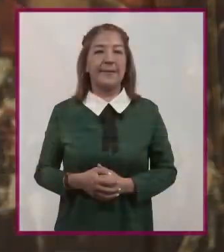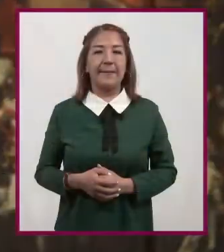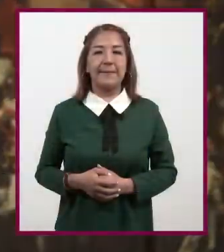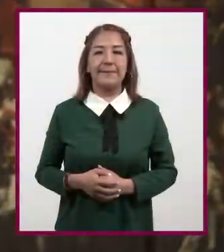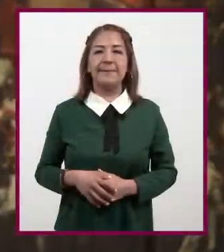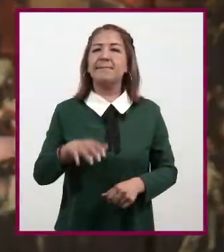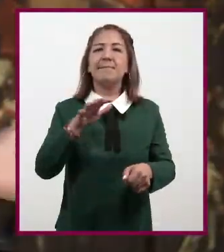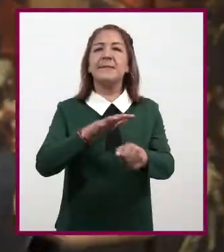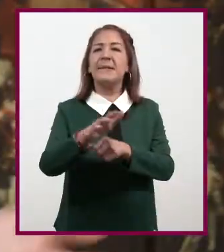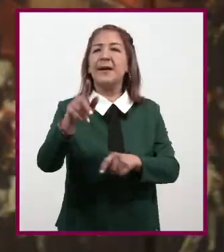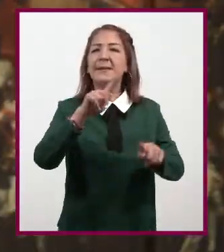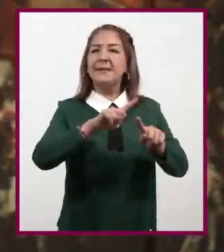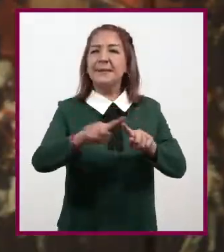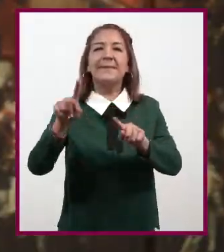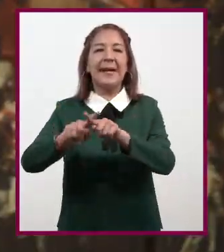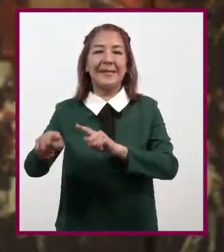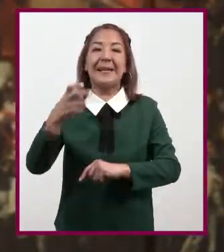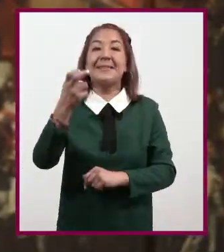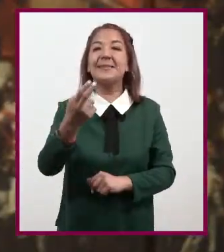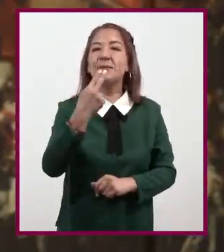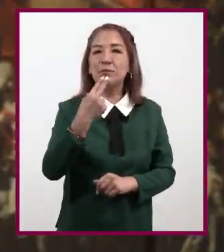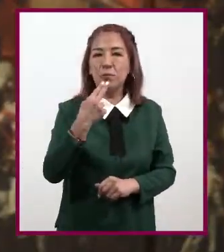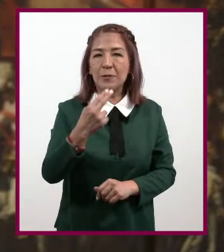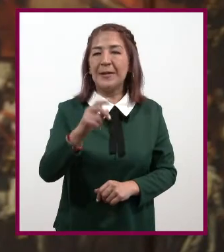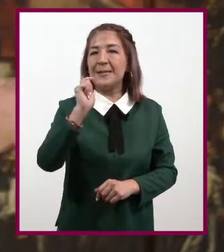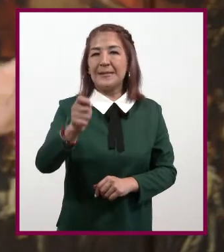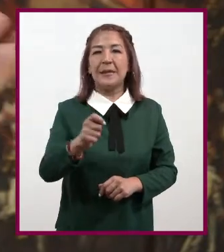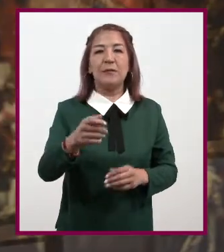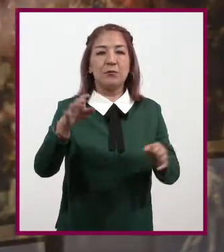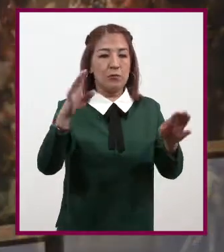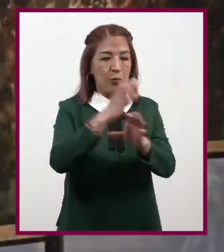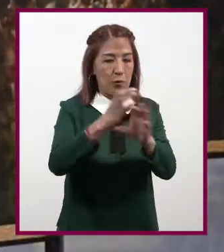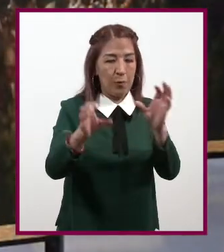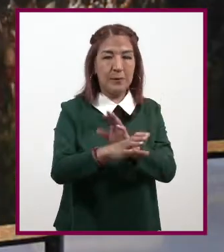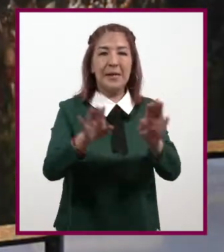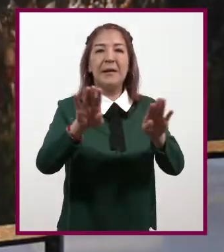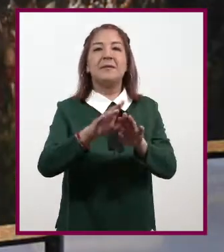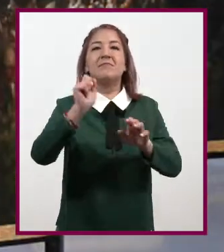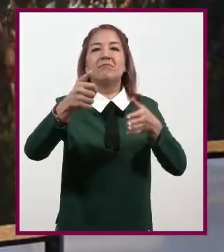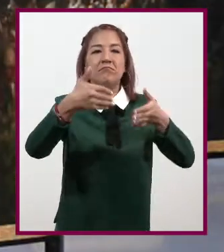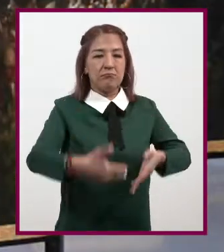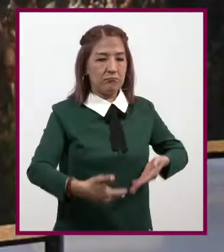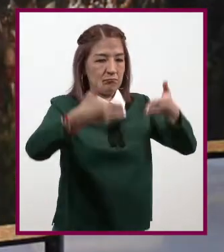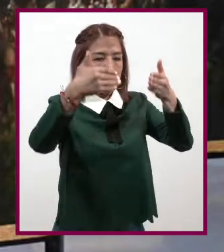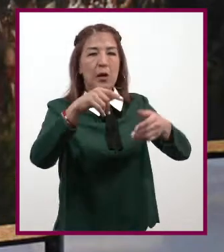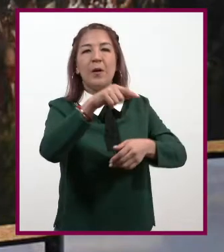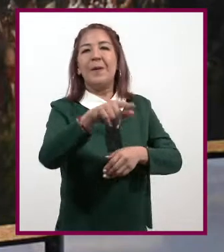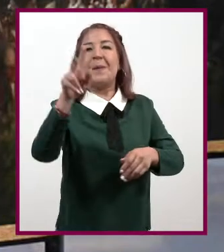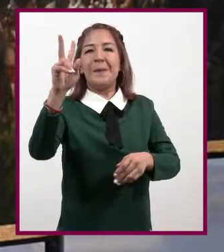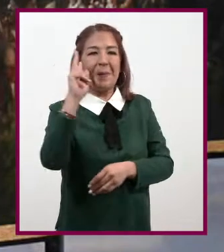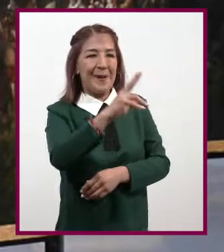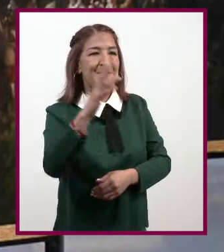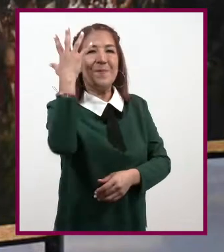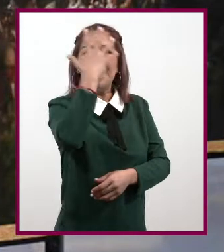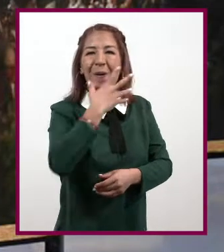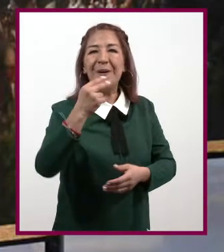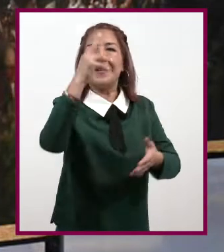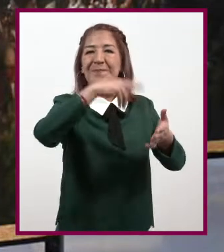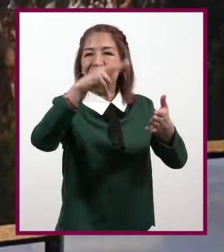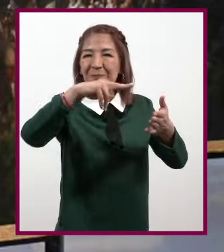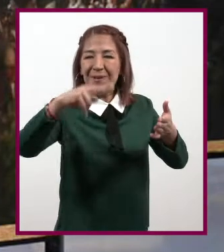la diferencia tendría que ser su uso, ¿no? Esta cuestión, un mueble, este es un mueble, por más bello y pintado que